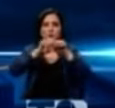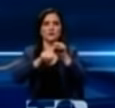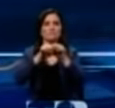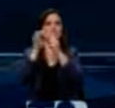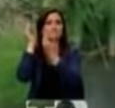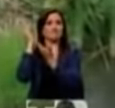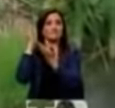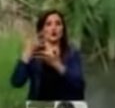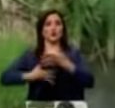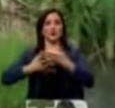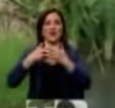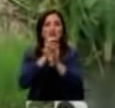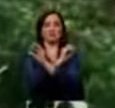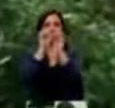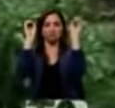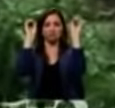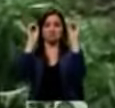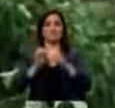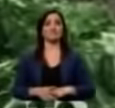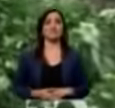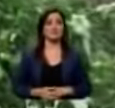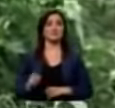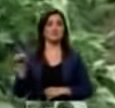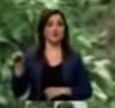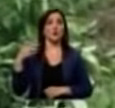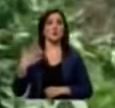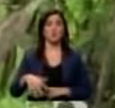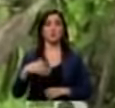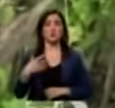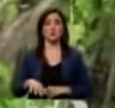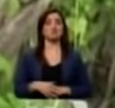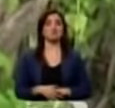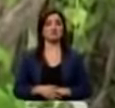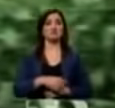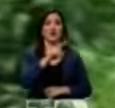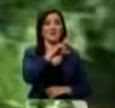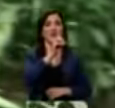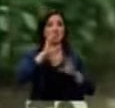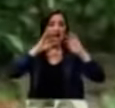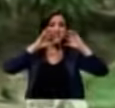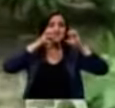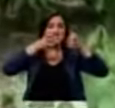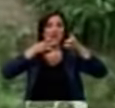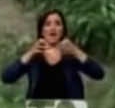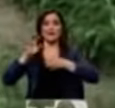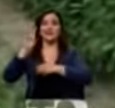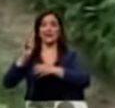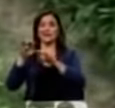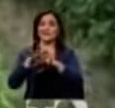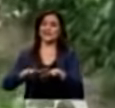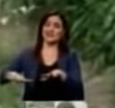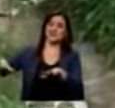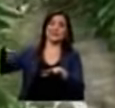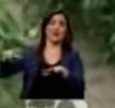de cultivos en total han desaparecido. Solo a don Manuel la correntada se le llevó 30 de maíz y 6 de cebolla perla, lo que para